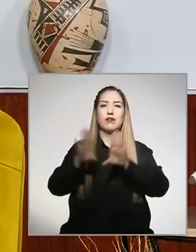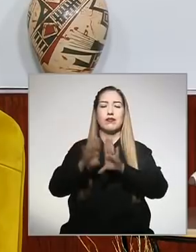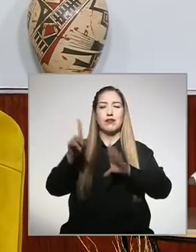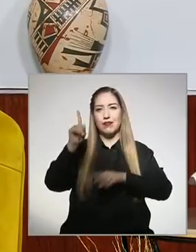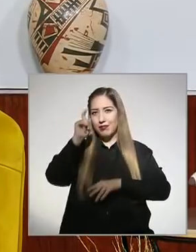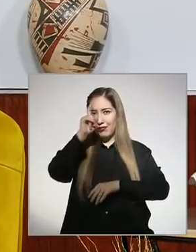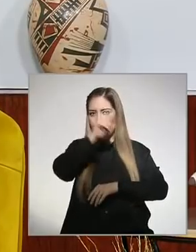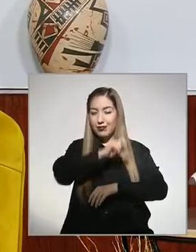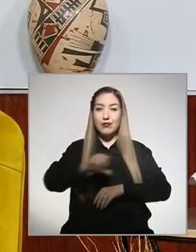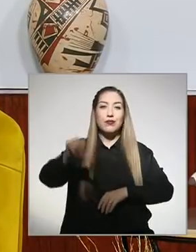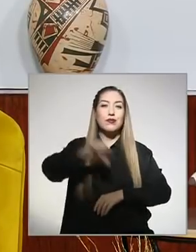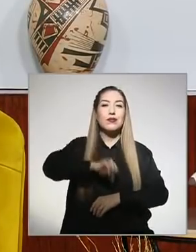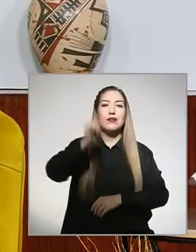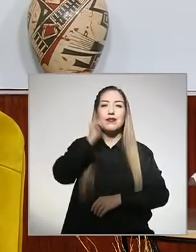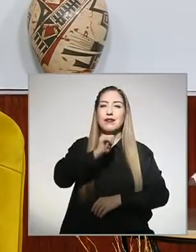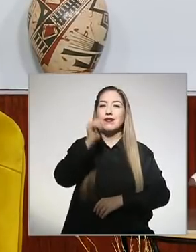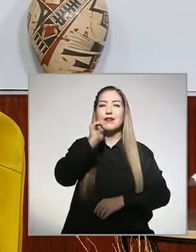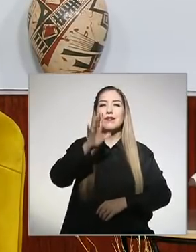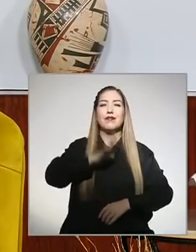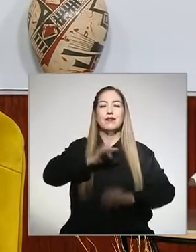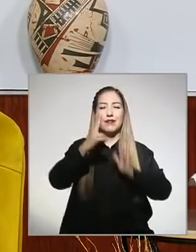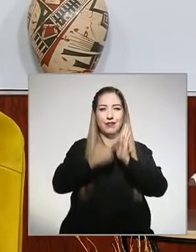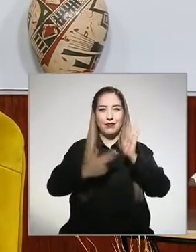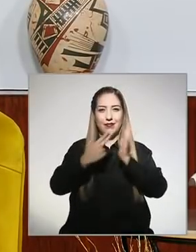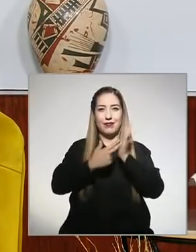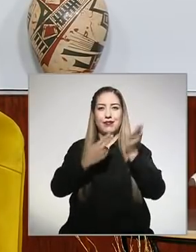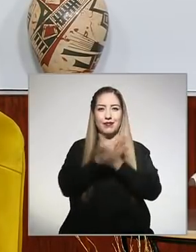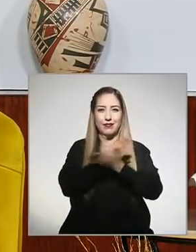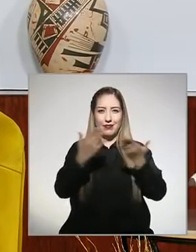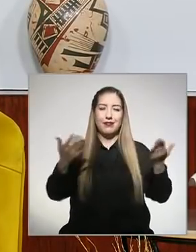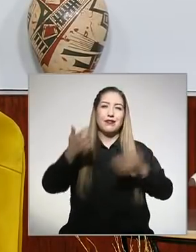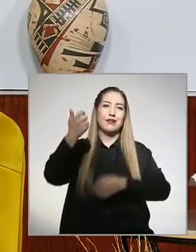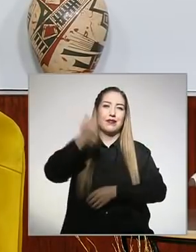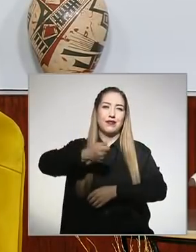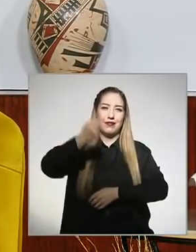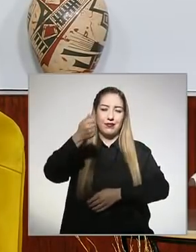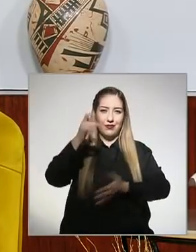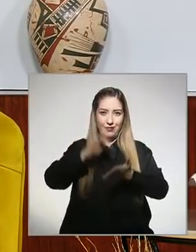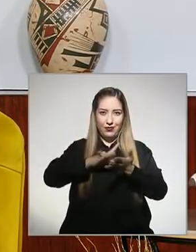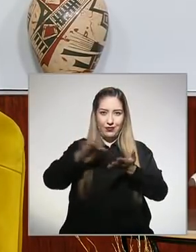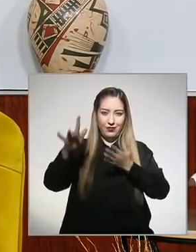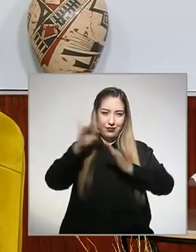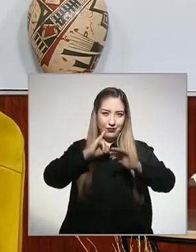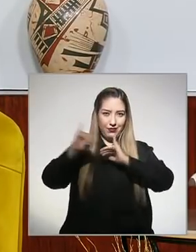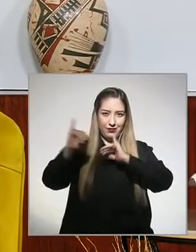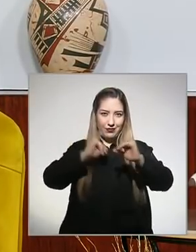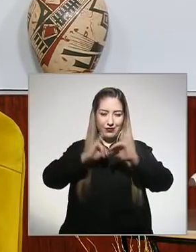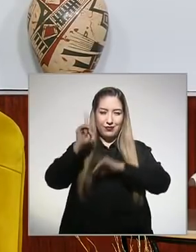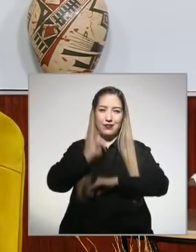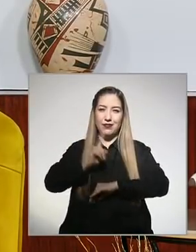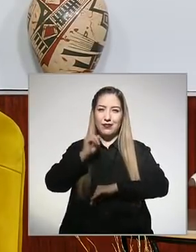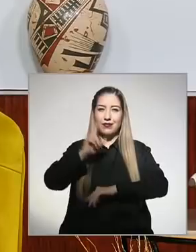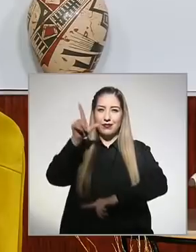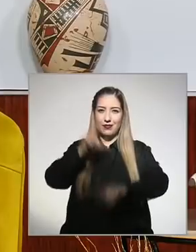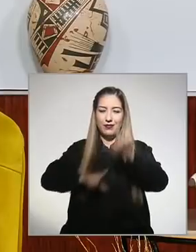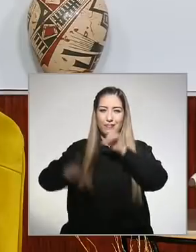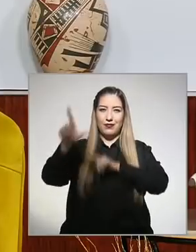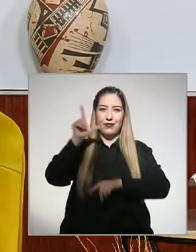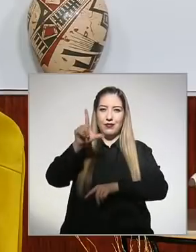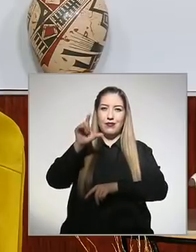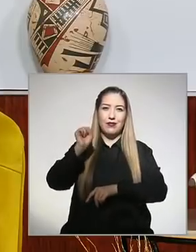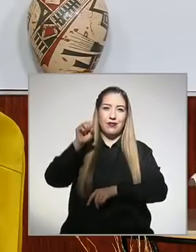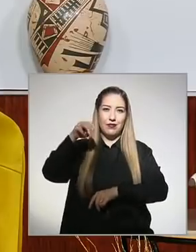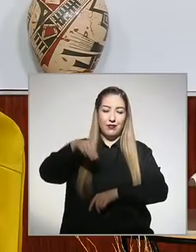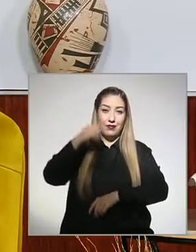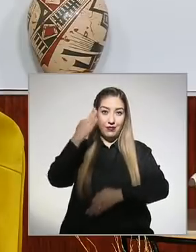como siempre, les vamos a brindar muchas herramientas. Saludo con mucho gusto a nuestras compañeras intérpretes en lengua de señas mexicana. En este momento se encuentra